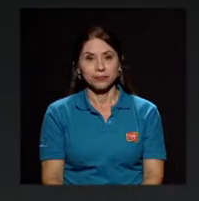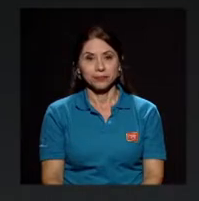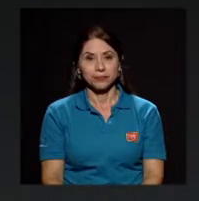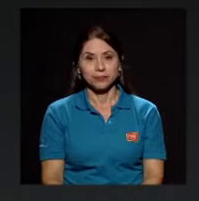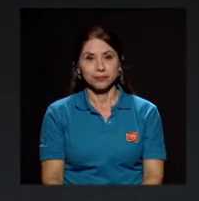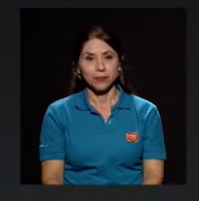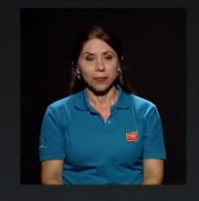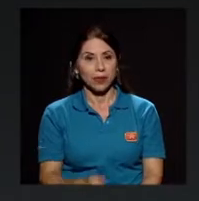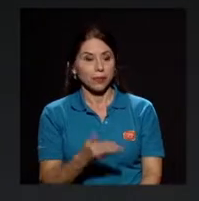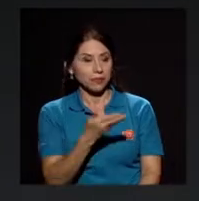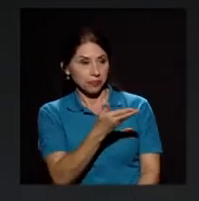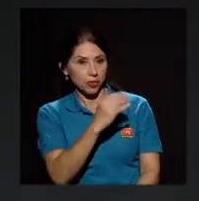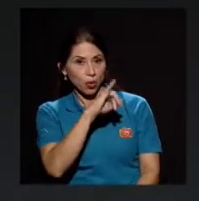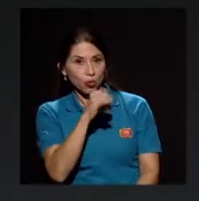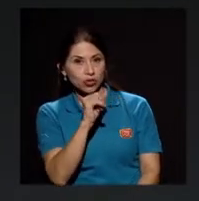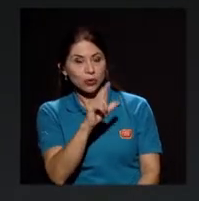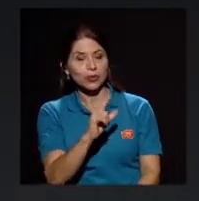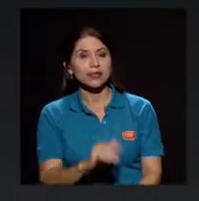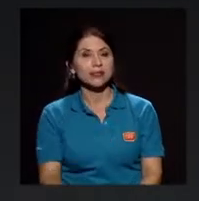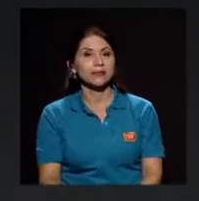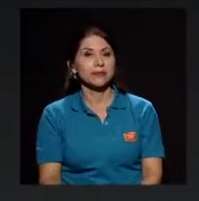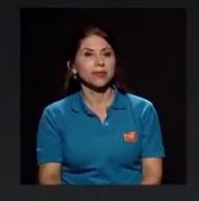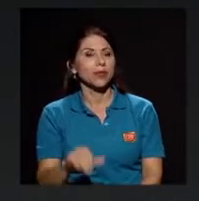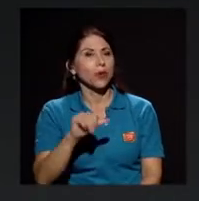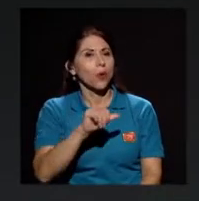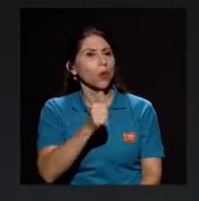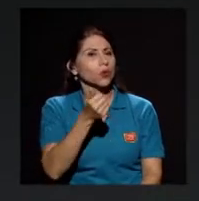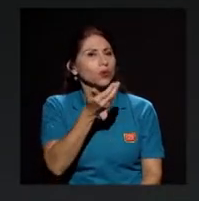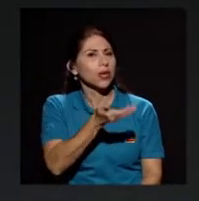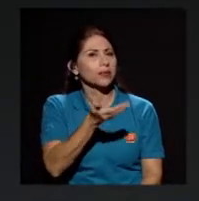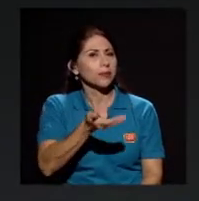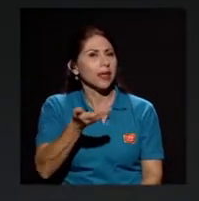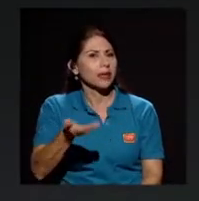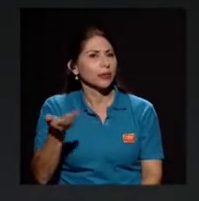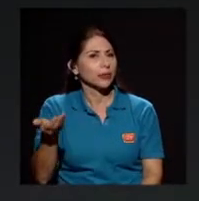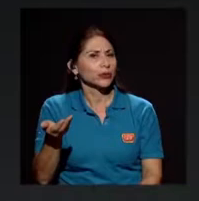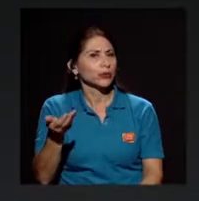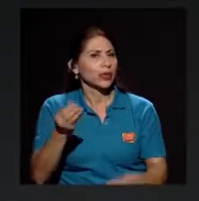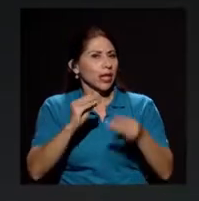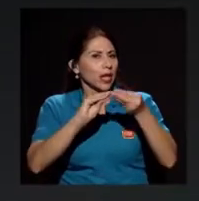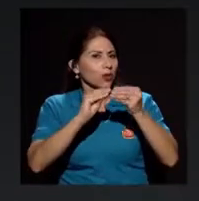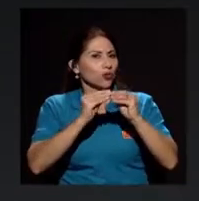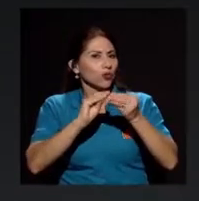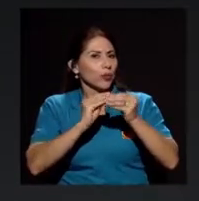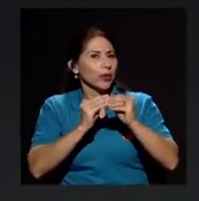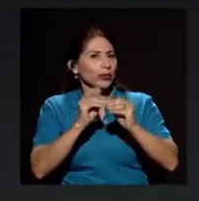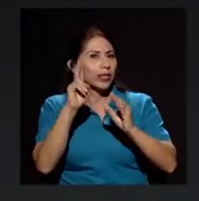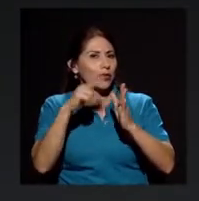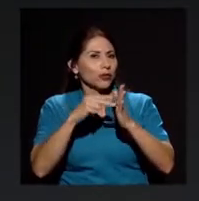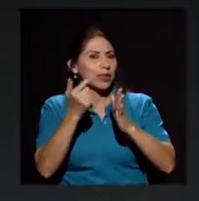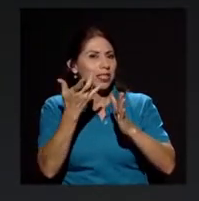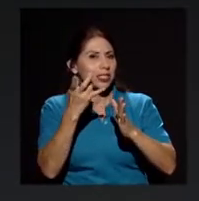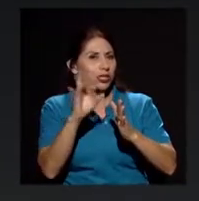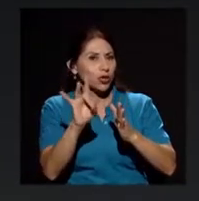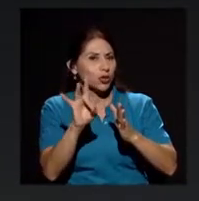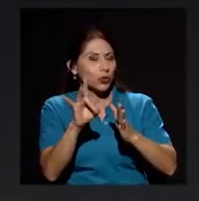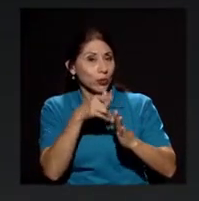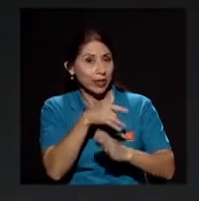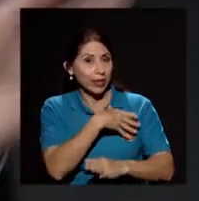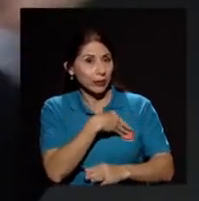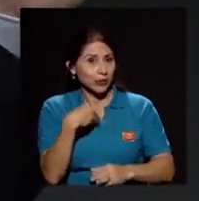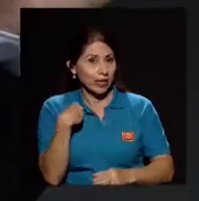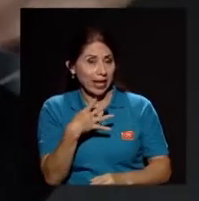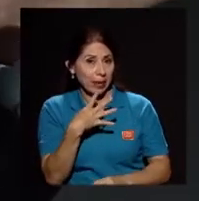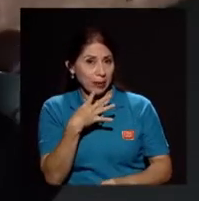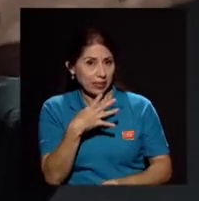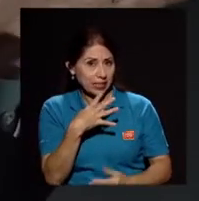no sé qué otros aspectos en los números del 2018 me gustaría destacar más allá